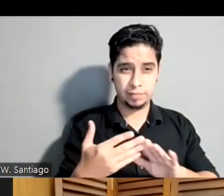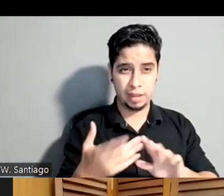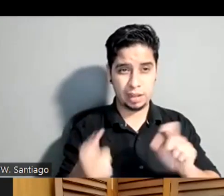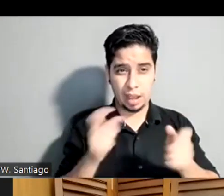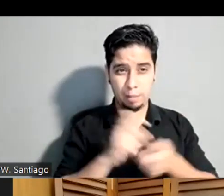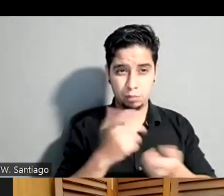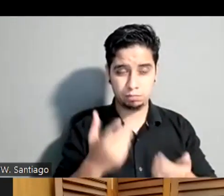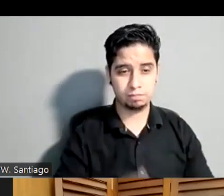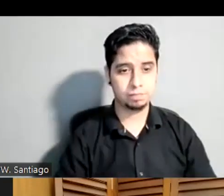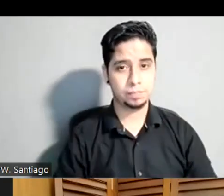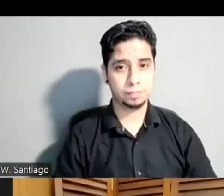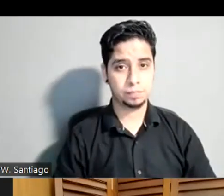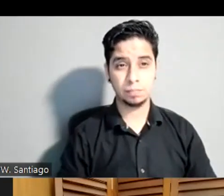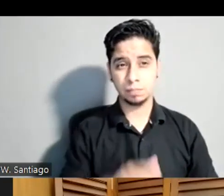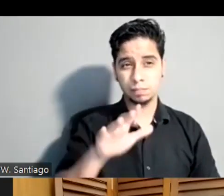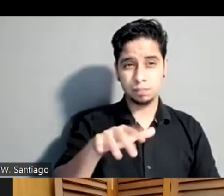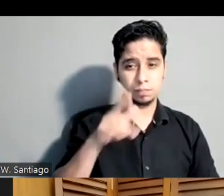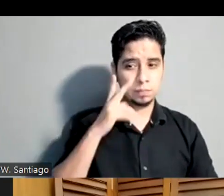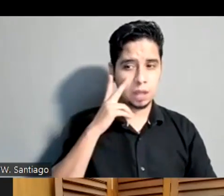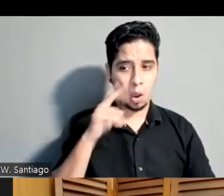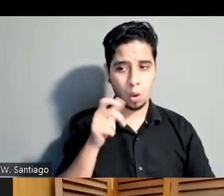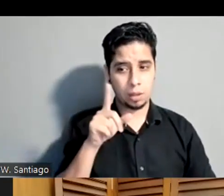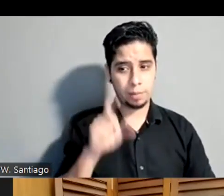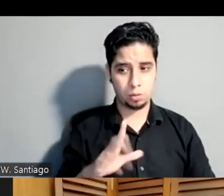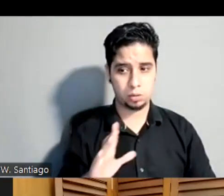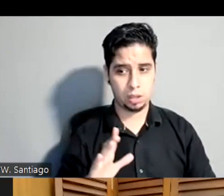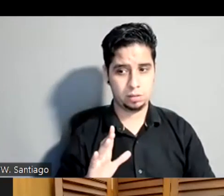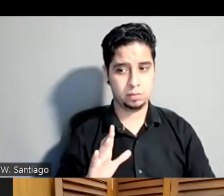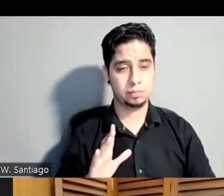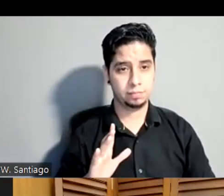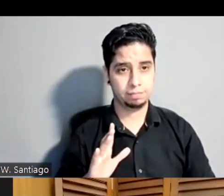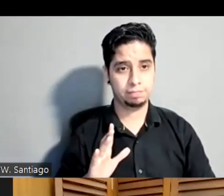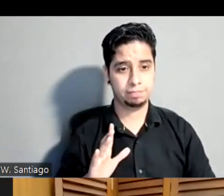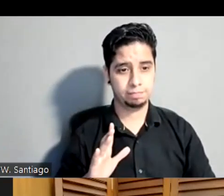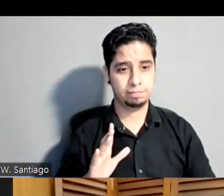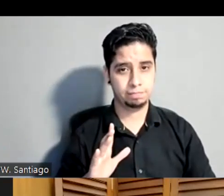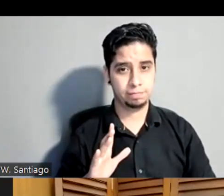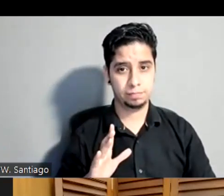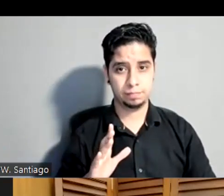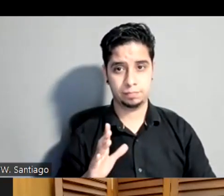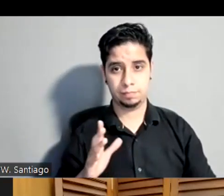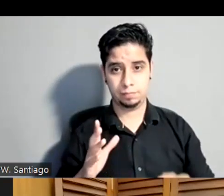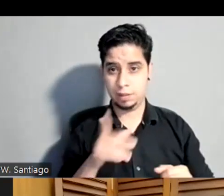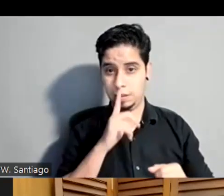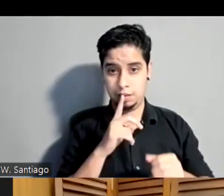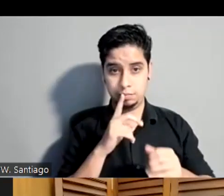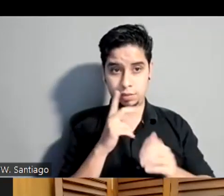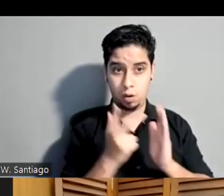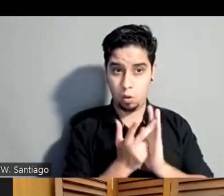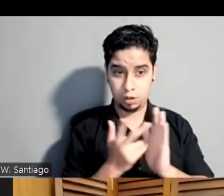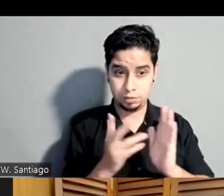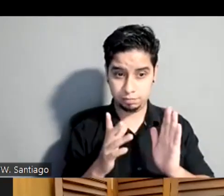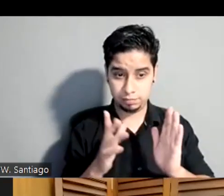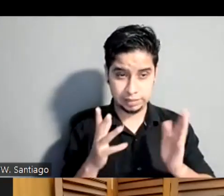El cambio. Uh-huh. Y entonces, pero mira, la otra pregunta, porque si no seguimos. Sí, sí. Estamos aquí. Esto puede ser una tesis.